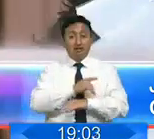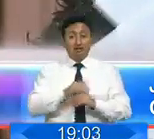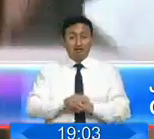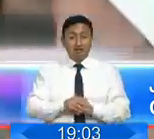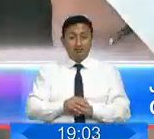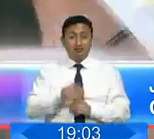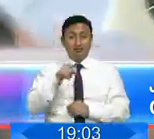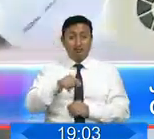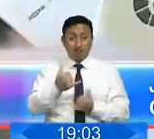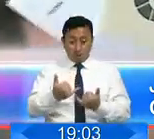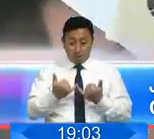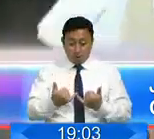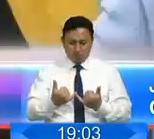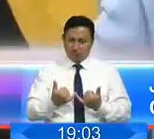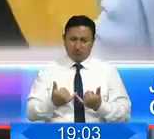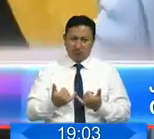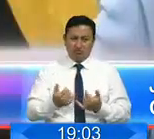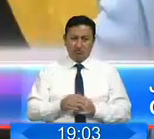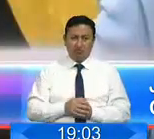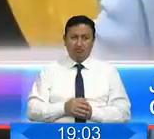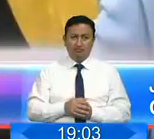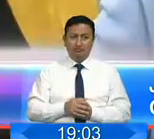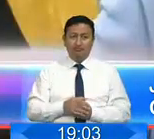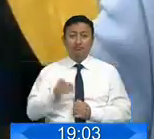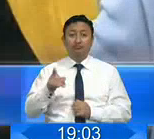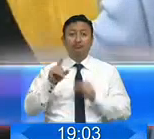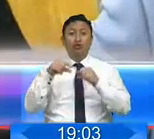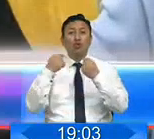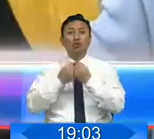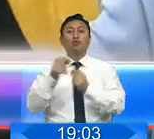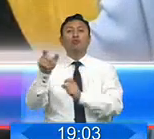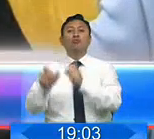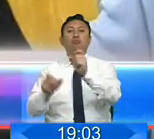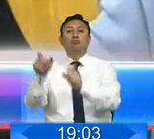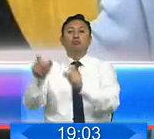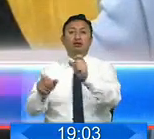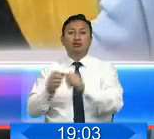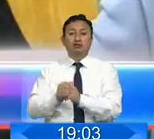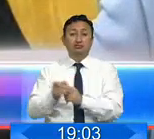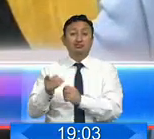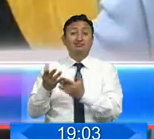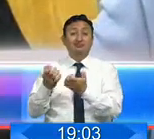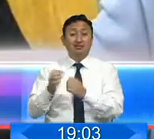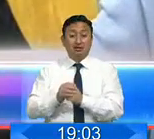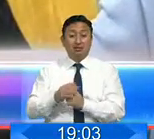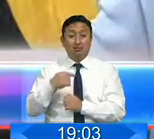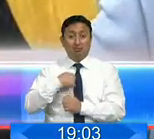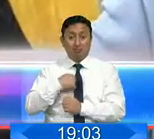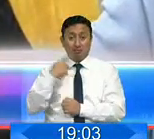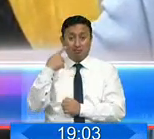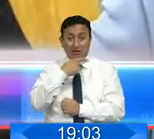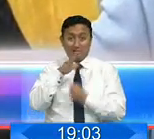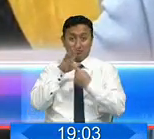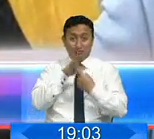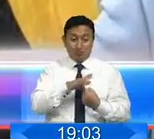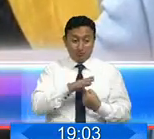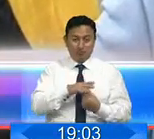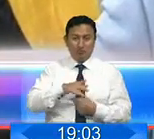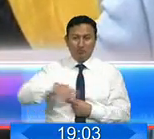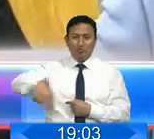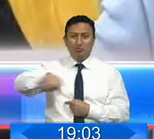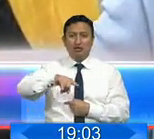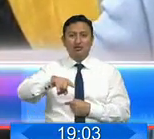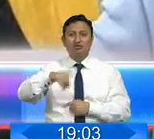ese momento y no ahora. El grupo de personas que pretenden difamarme carecen de